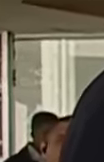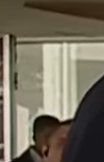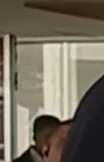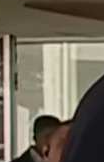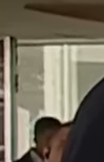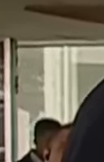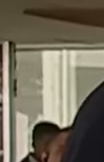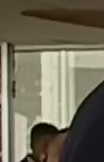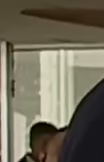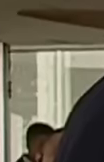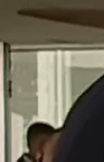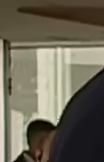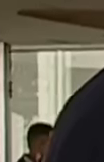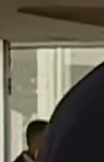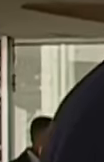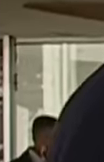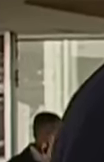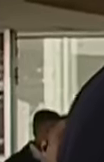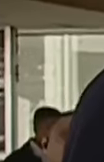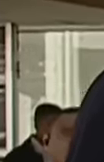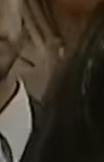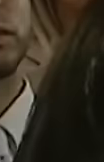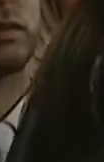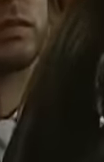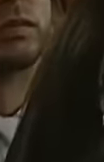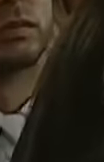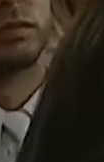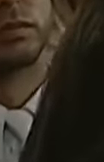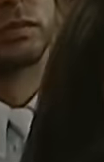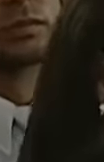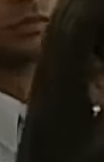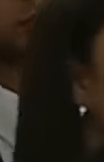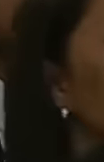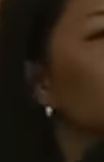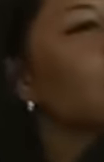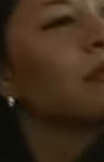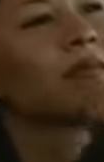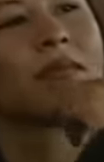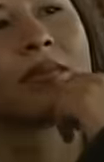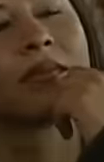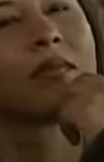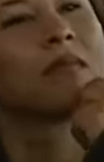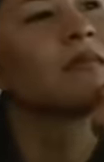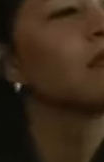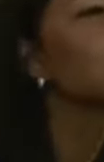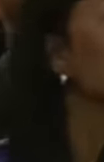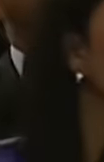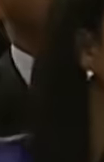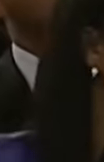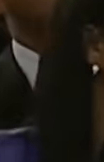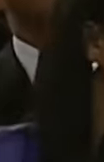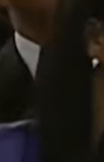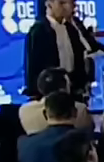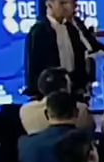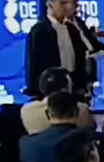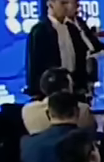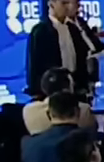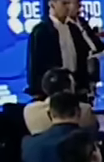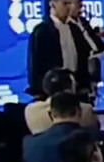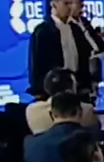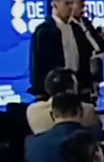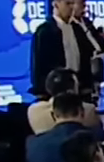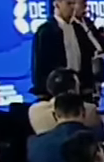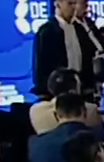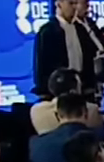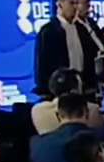joven del estado Apure, quien se desempeña en las distintas redes sociales de nuestro país y muestra las